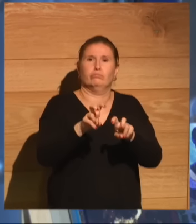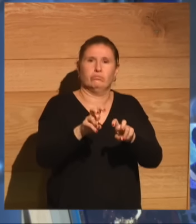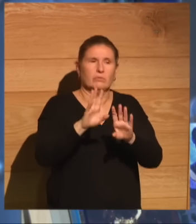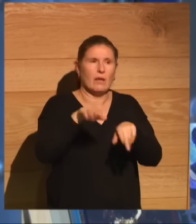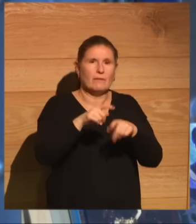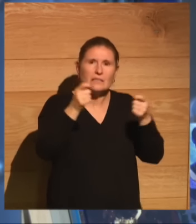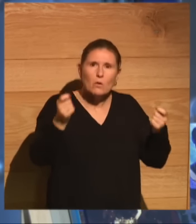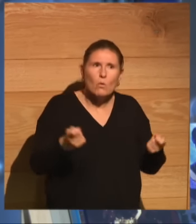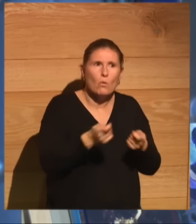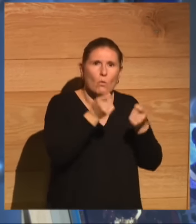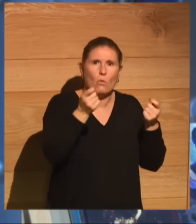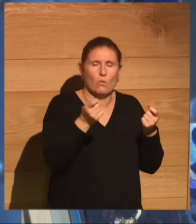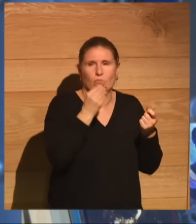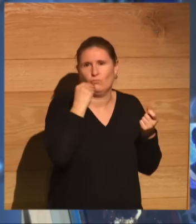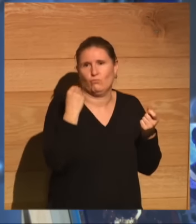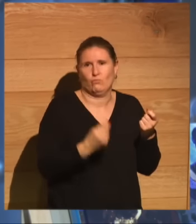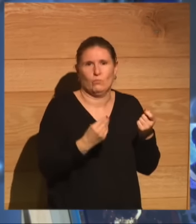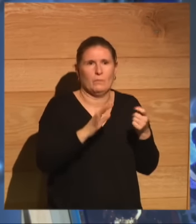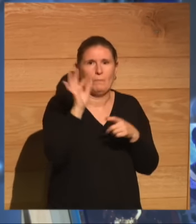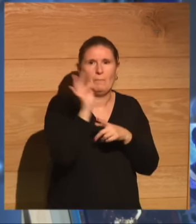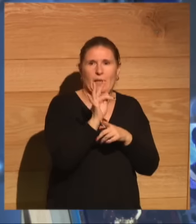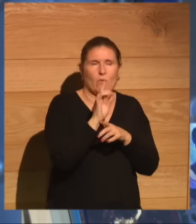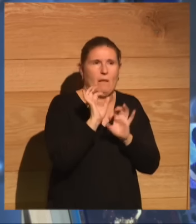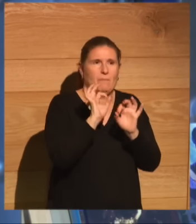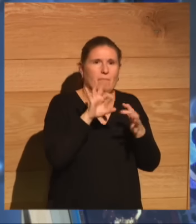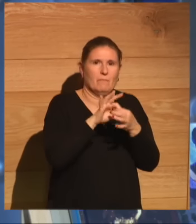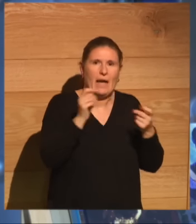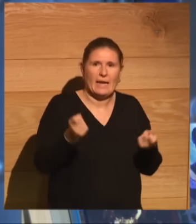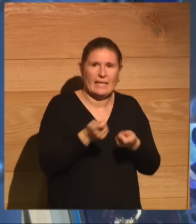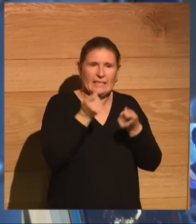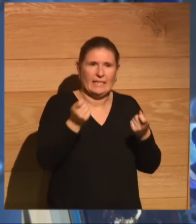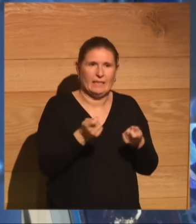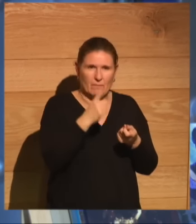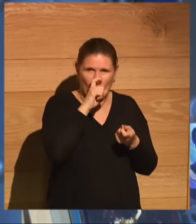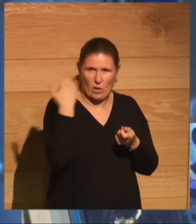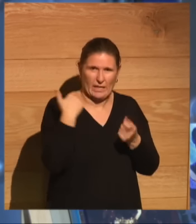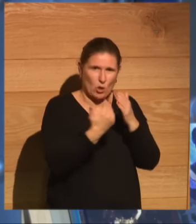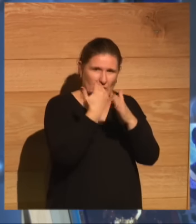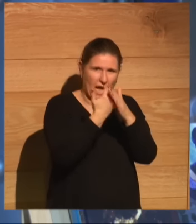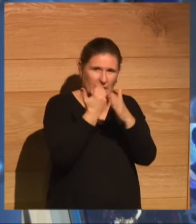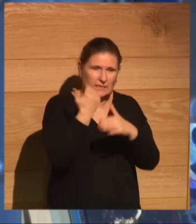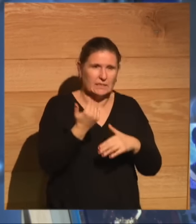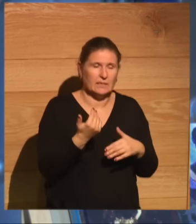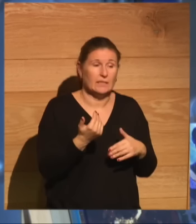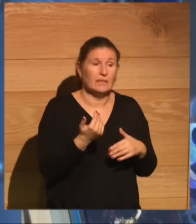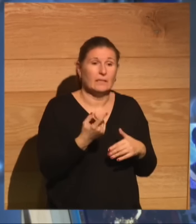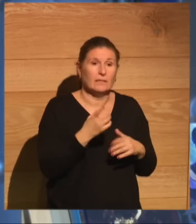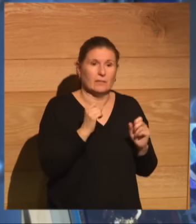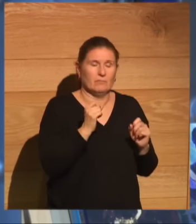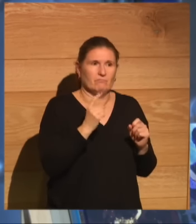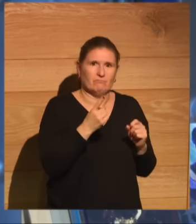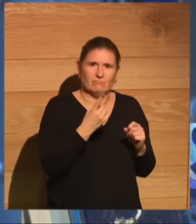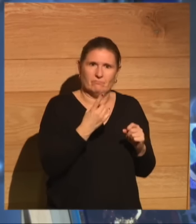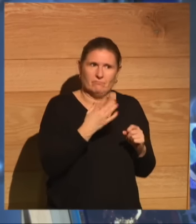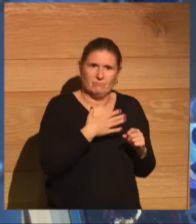bastante genial con esa película de marketing única. Yo recuerdo muy bien aquellos días. Y realmente despertaron el hambre de